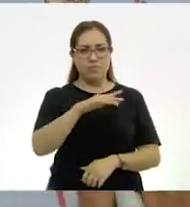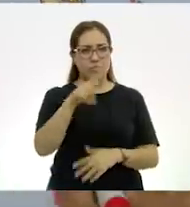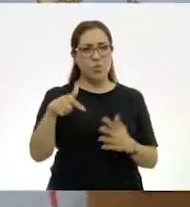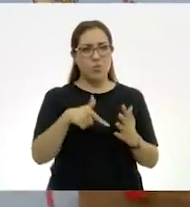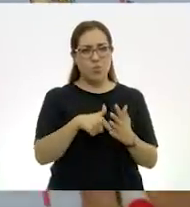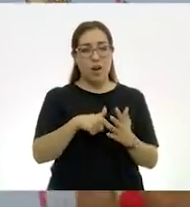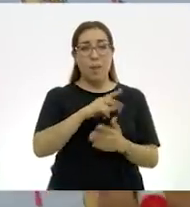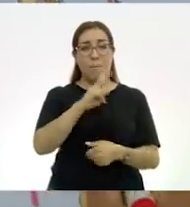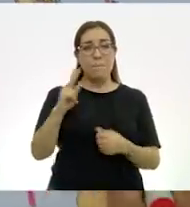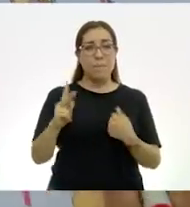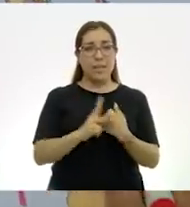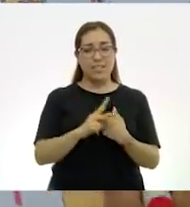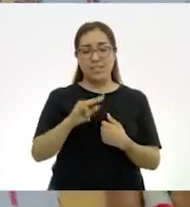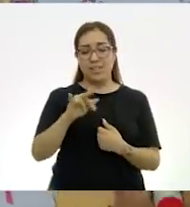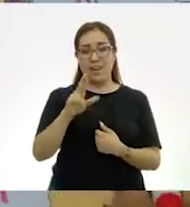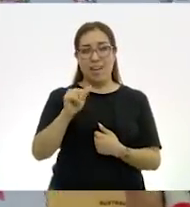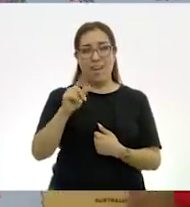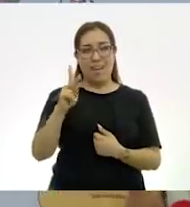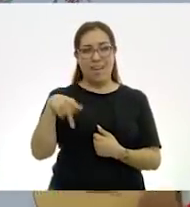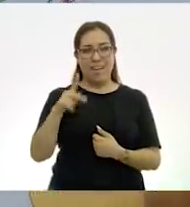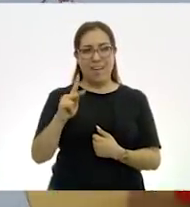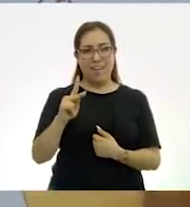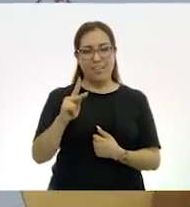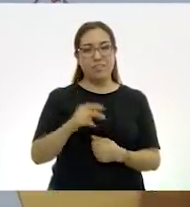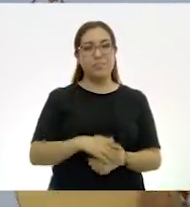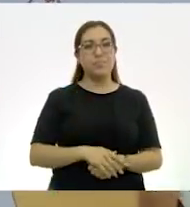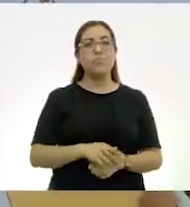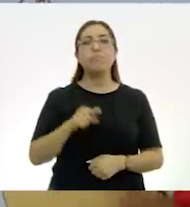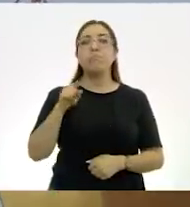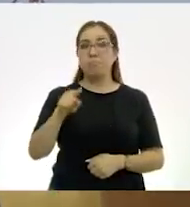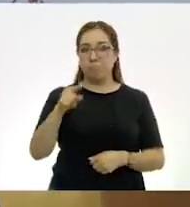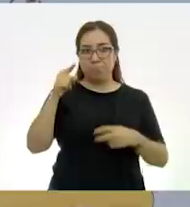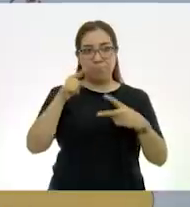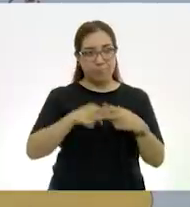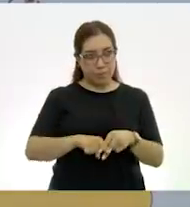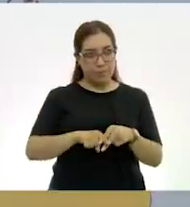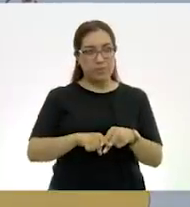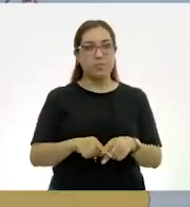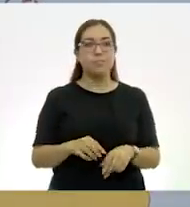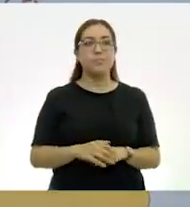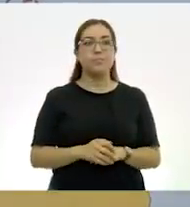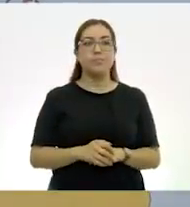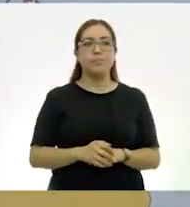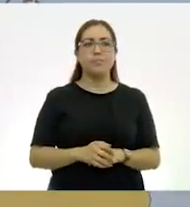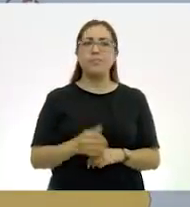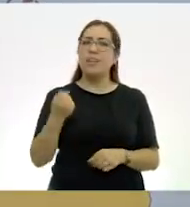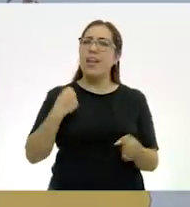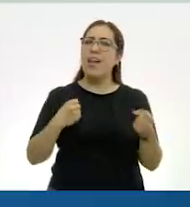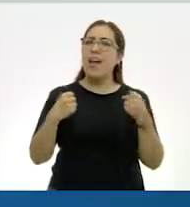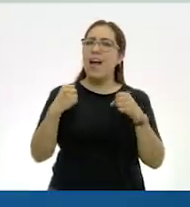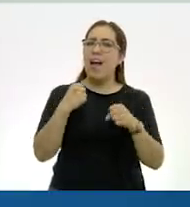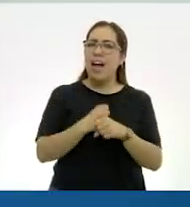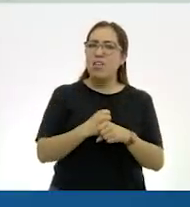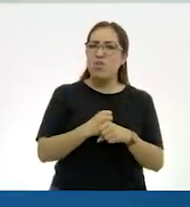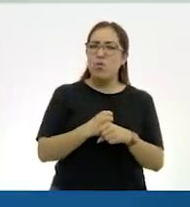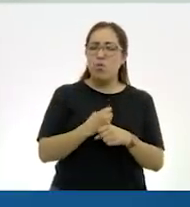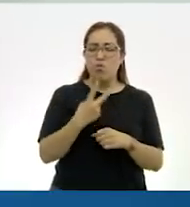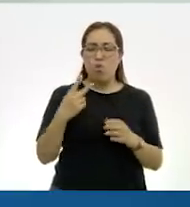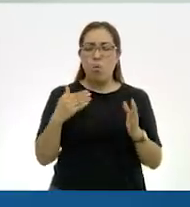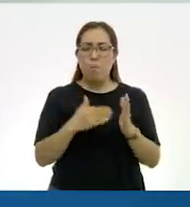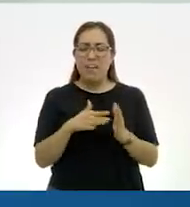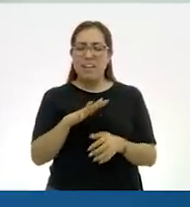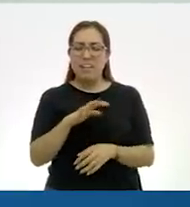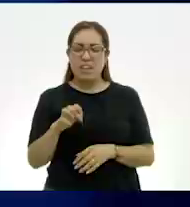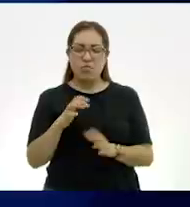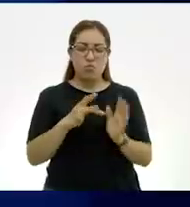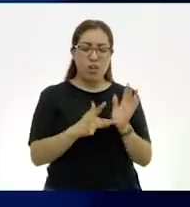Ajá. Ahí surgió la primera escritura cuneiforme Muy bien. y data en el año 3500 antes de Cristo.